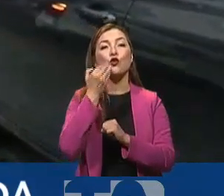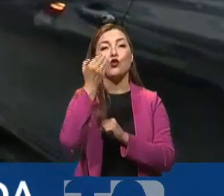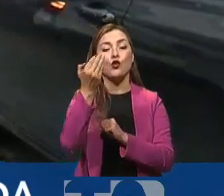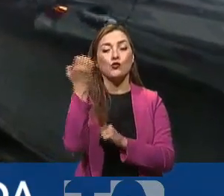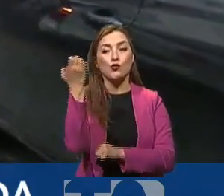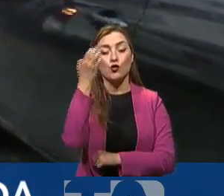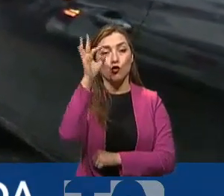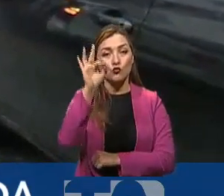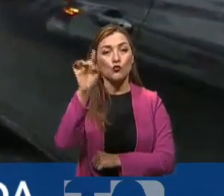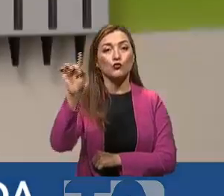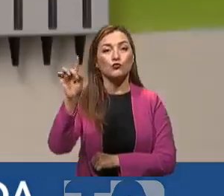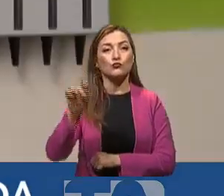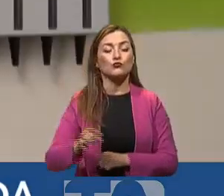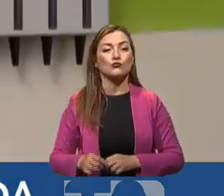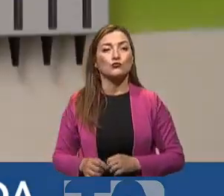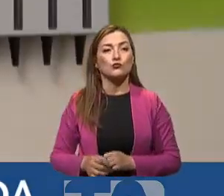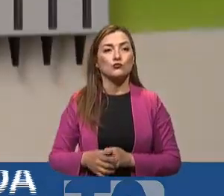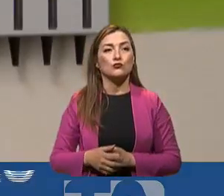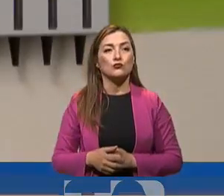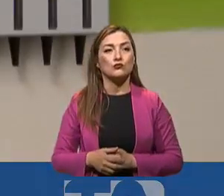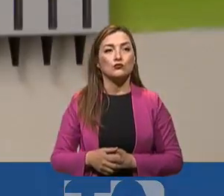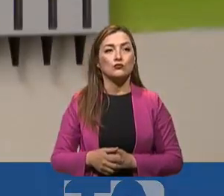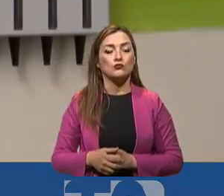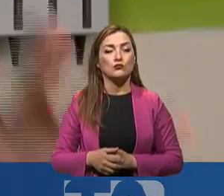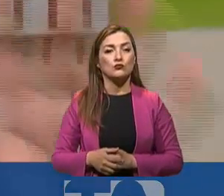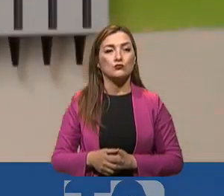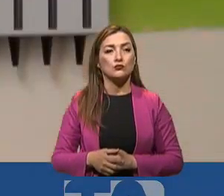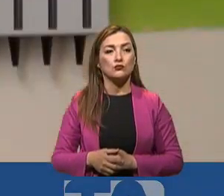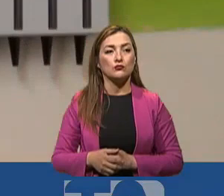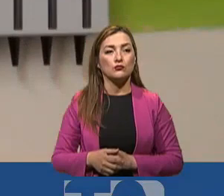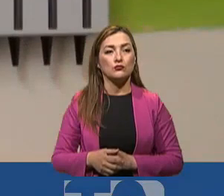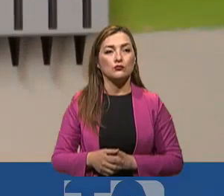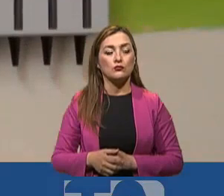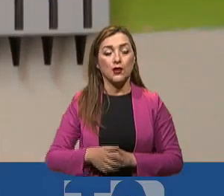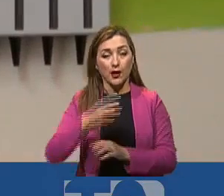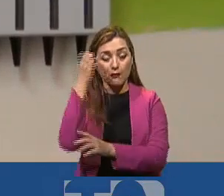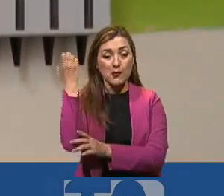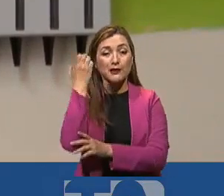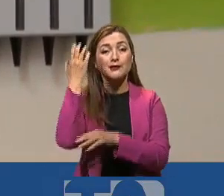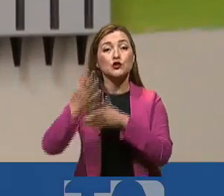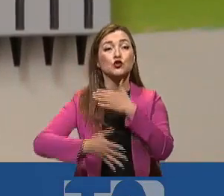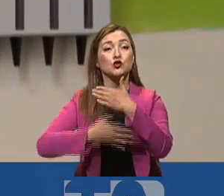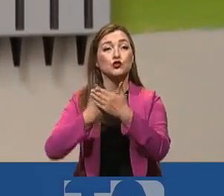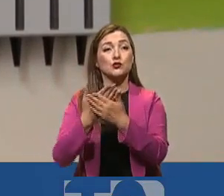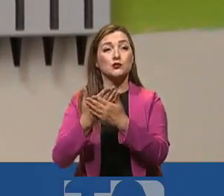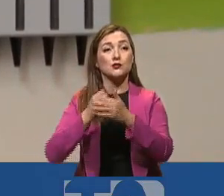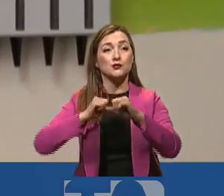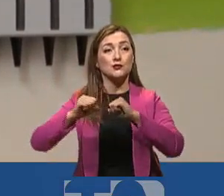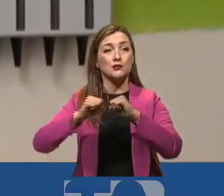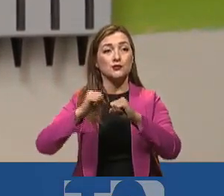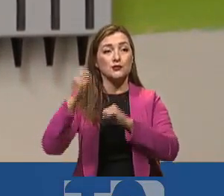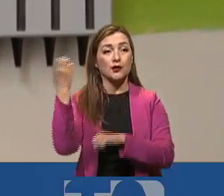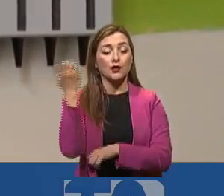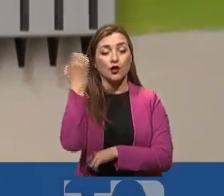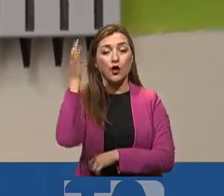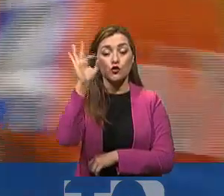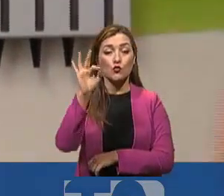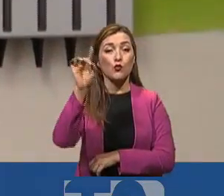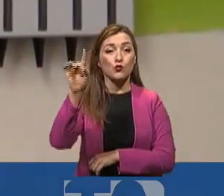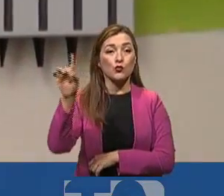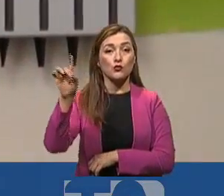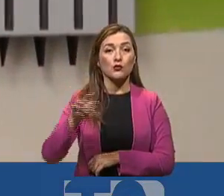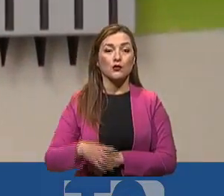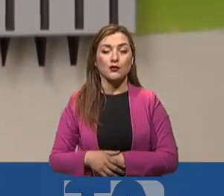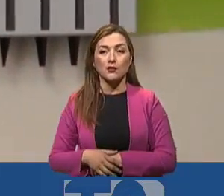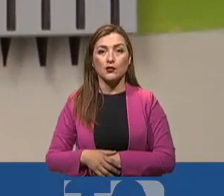del EQ911. Que todas estas cuestiones de emergencia tienen que ser gestionadas por el EQ911. Es